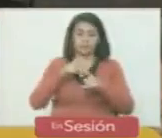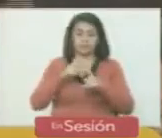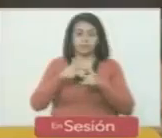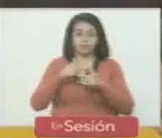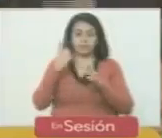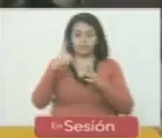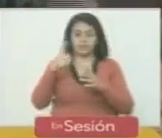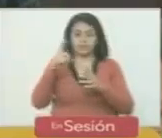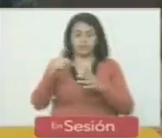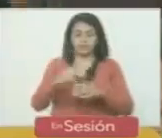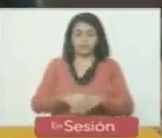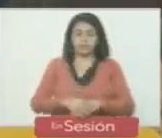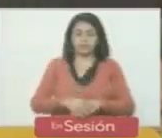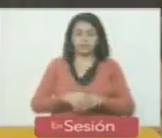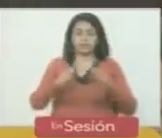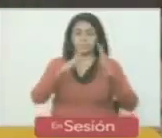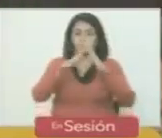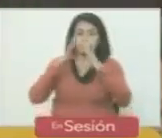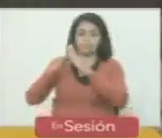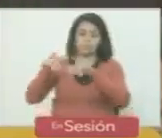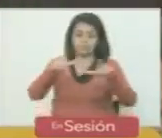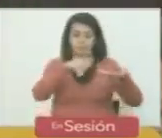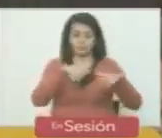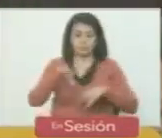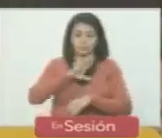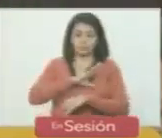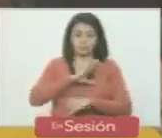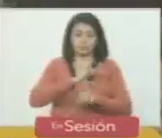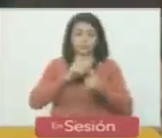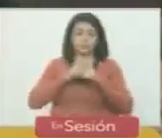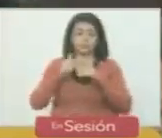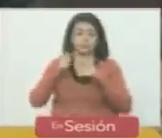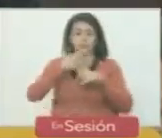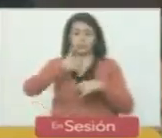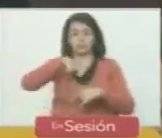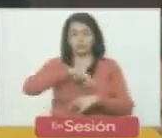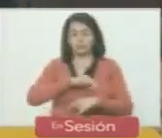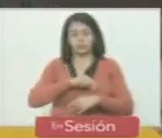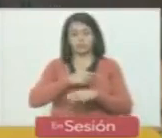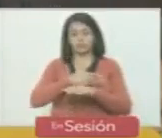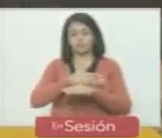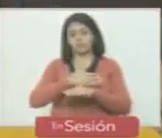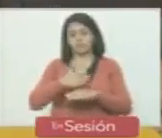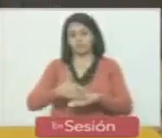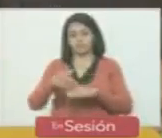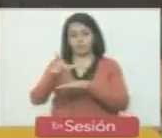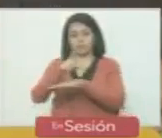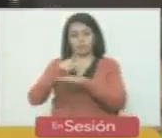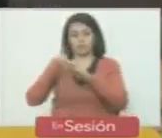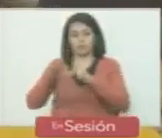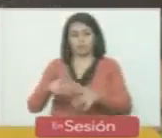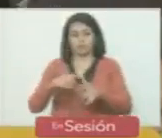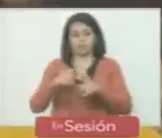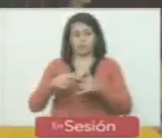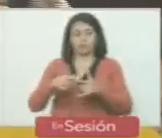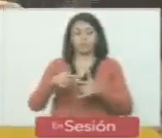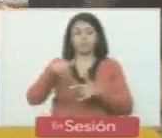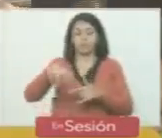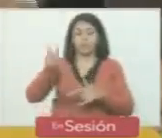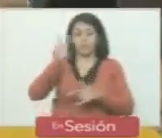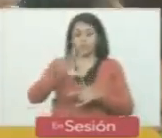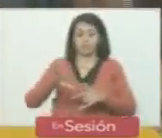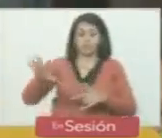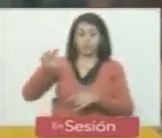es el derecho al hábitat y a su territorio. Entonces, estamos en mora. El gobierno, el Estado